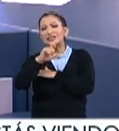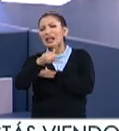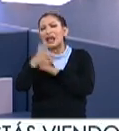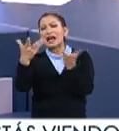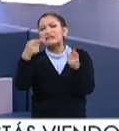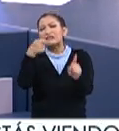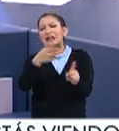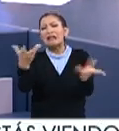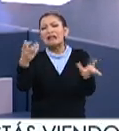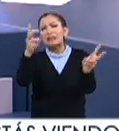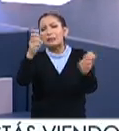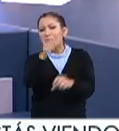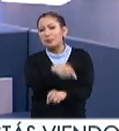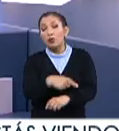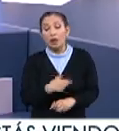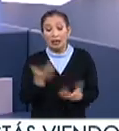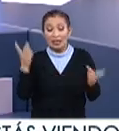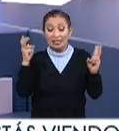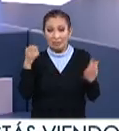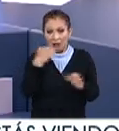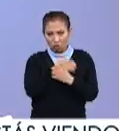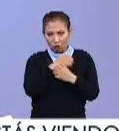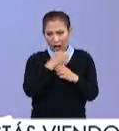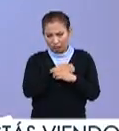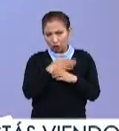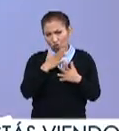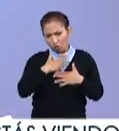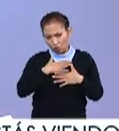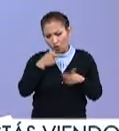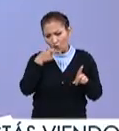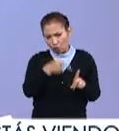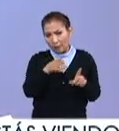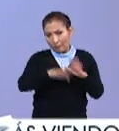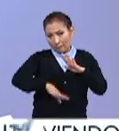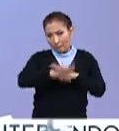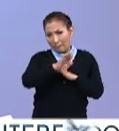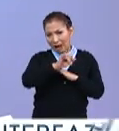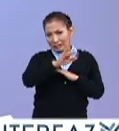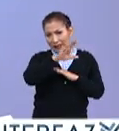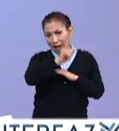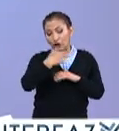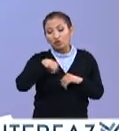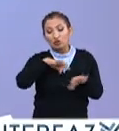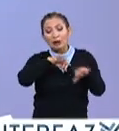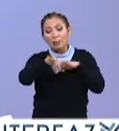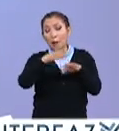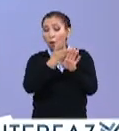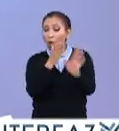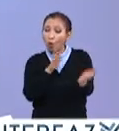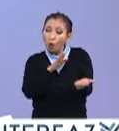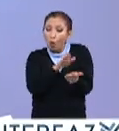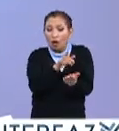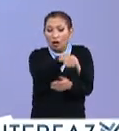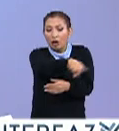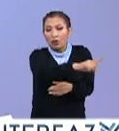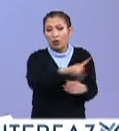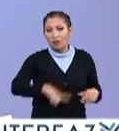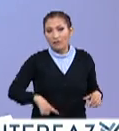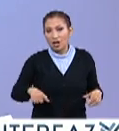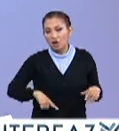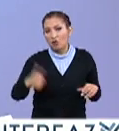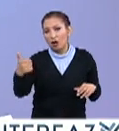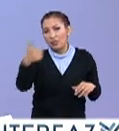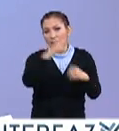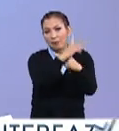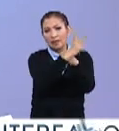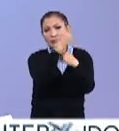aspecto específicamente? Claro. Bueno, en el tema de educación, en educación básica, nosotros trabajamos muy de cerca con los gobiernos de los